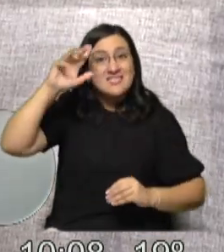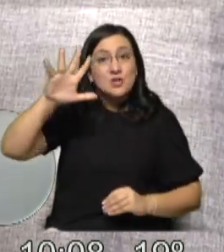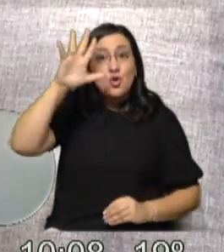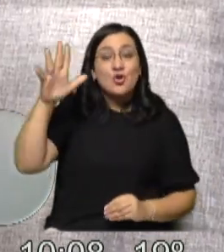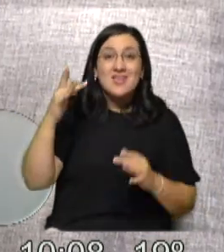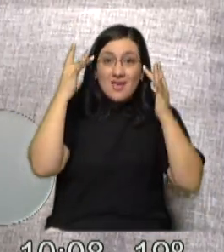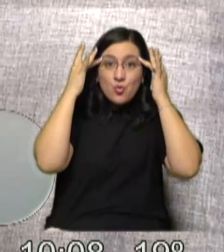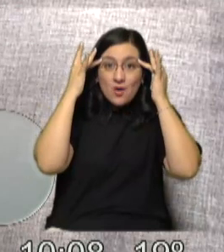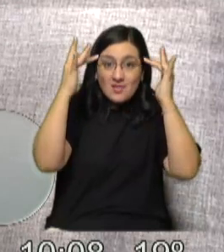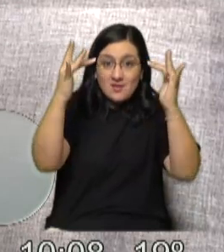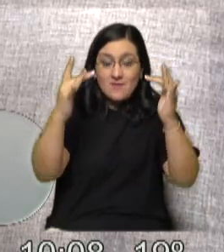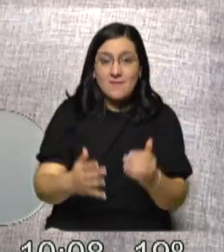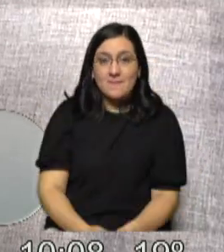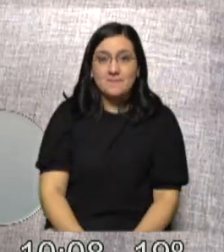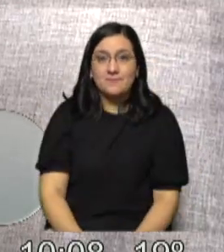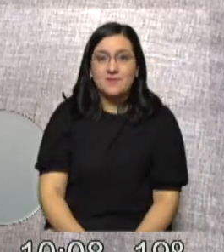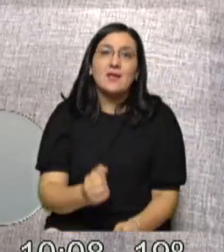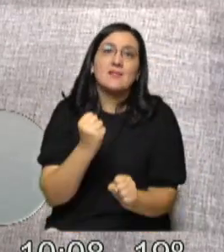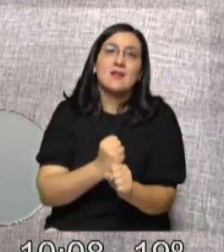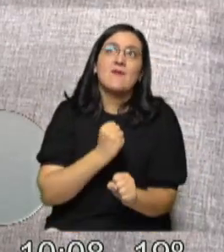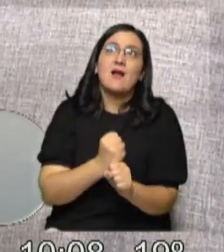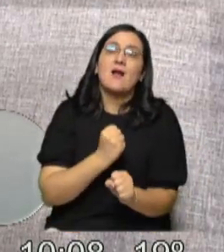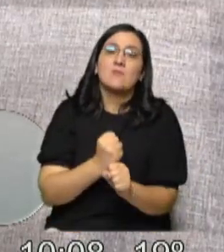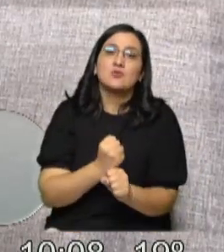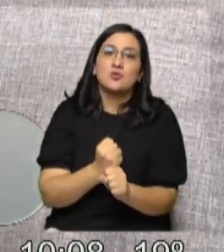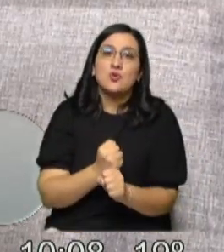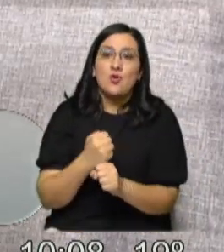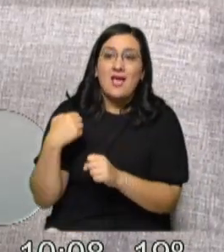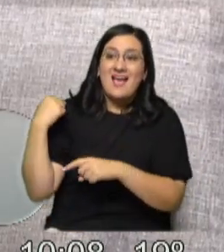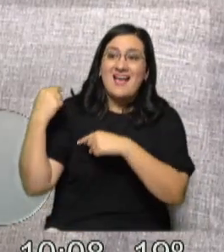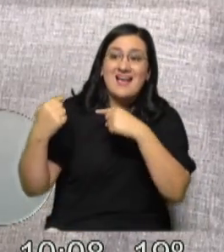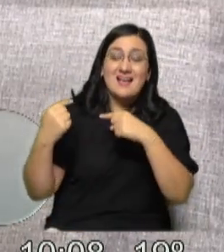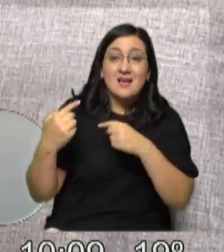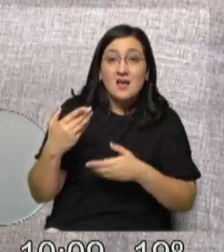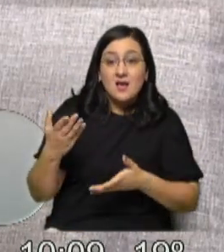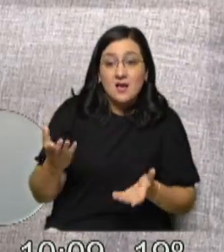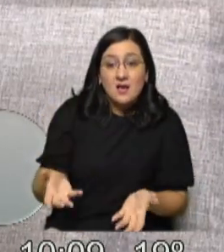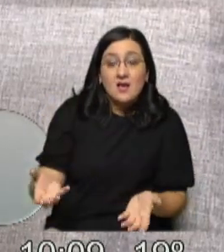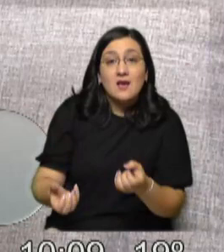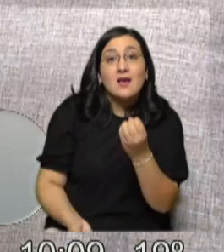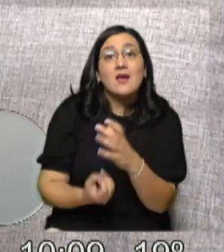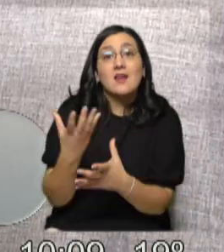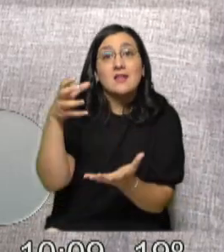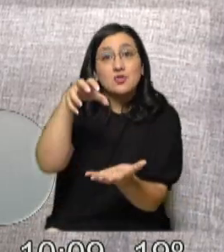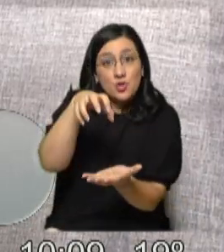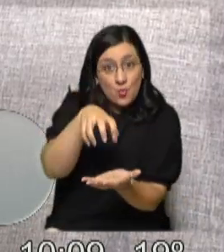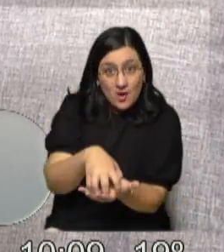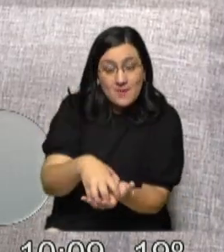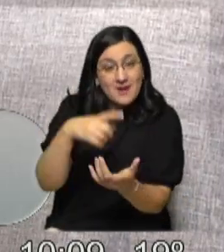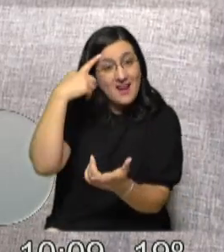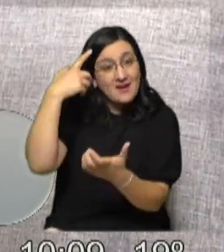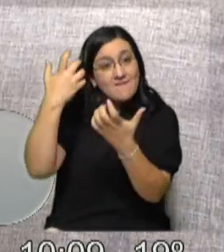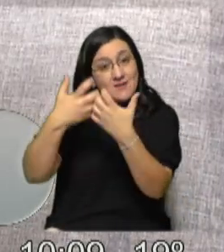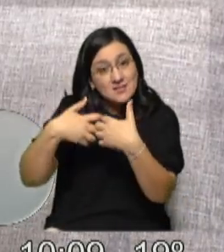educativa en el cual trabajamos a partir de la generación de espacios, más que nada para la reflexión y el